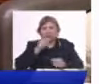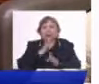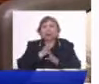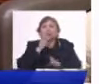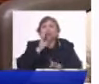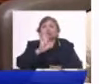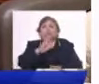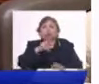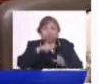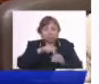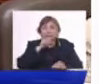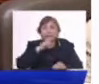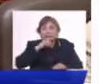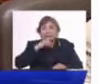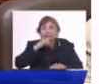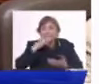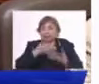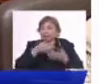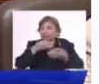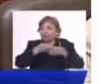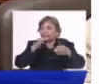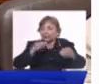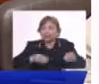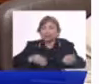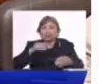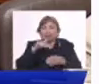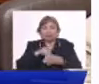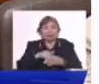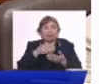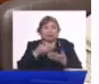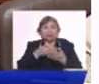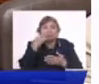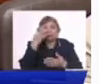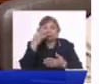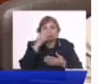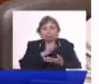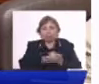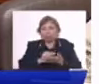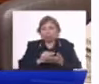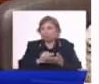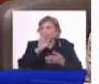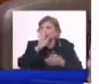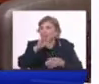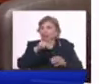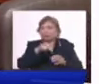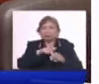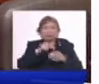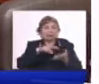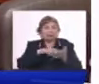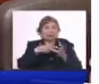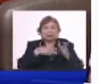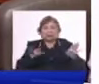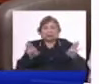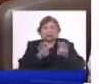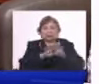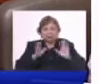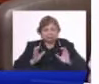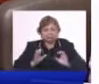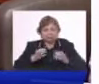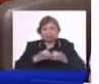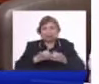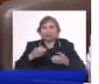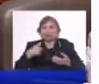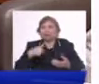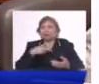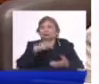Porque su renuncia sí significaría adelanto de elecciones en 4 meses. Su renuncia significaría cierre del Congreso y